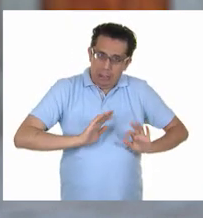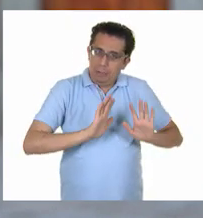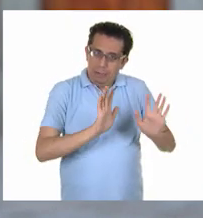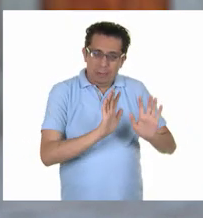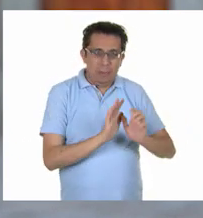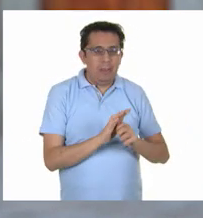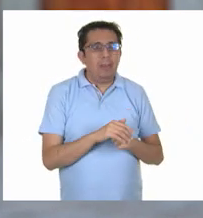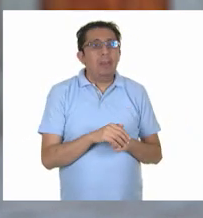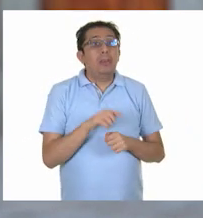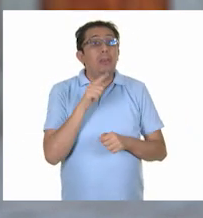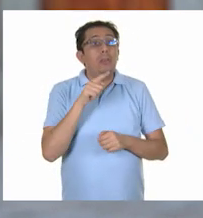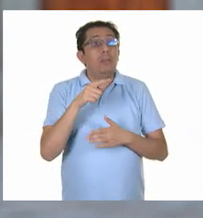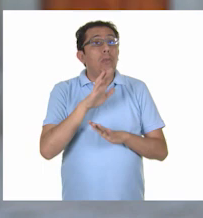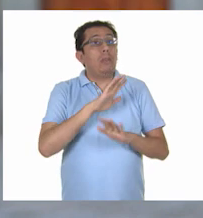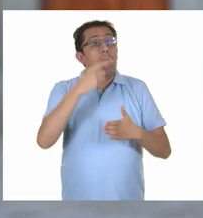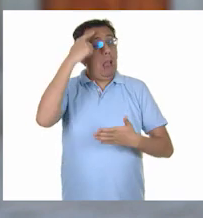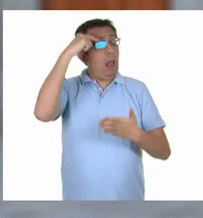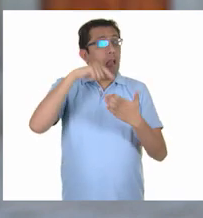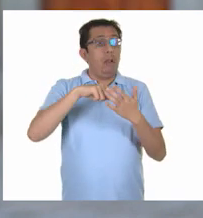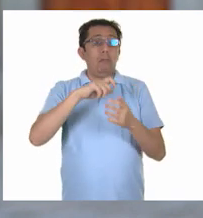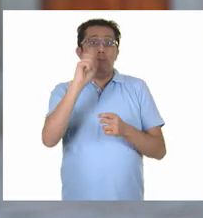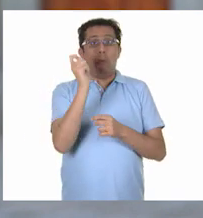porque si te lo crees ya te quedaste ahí.